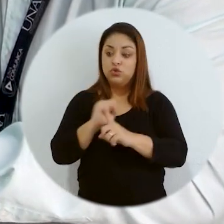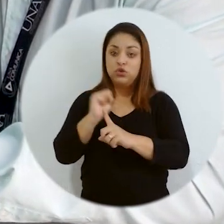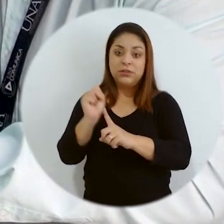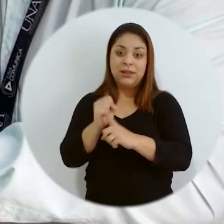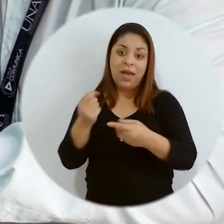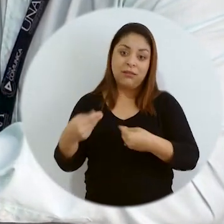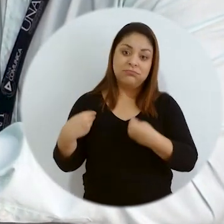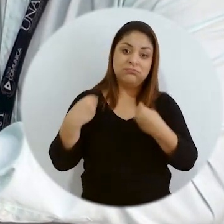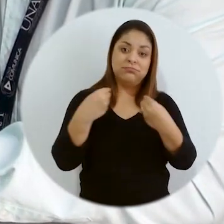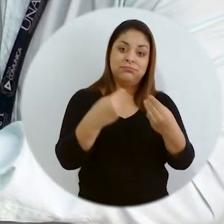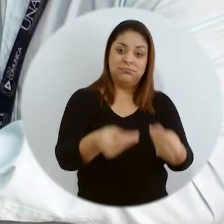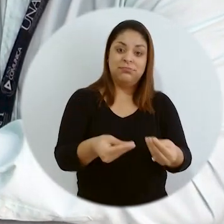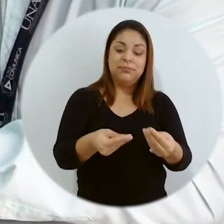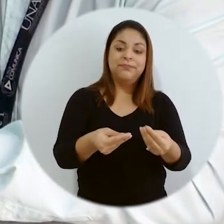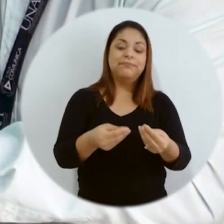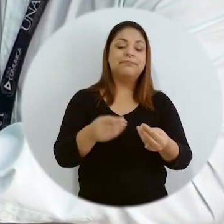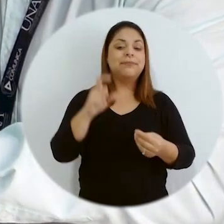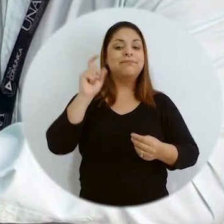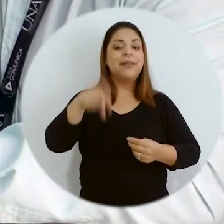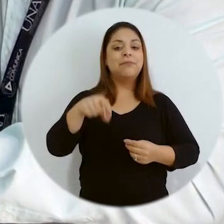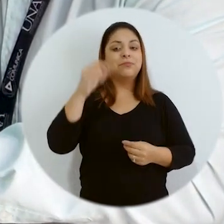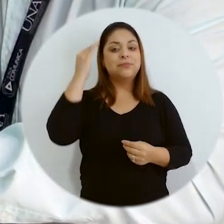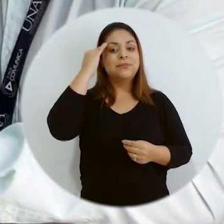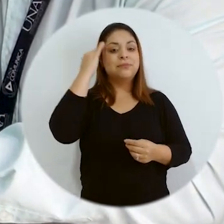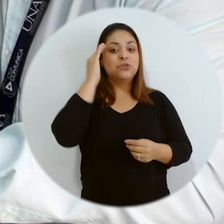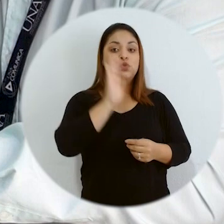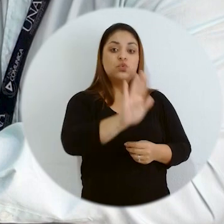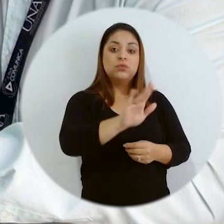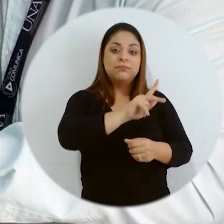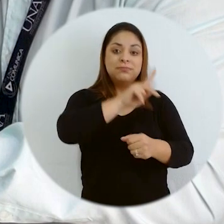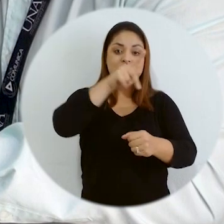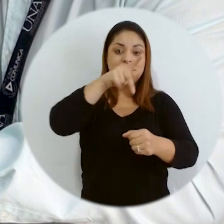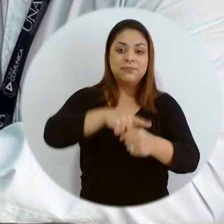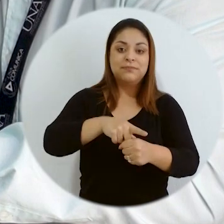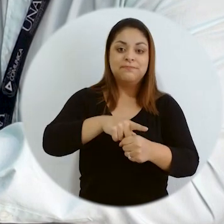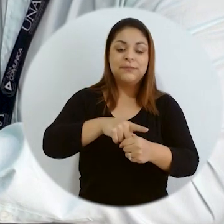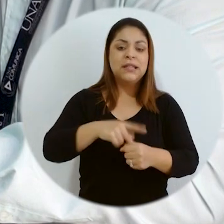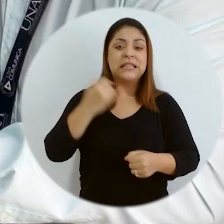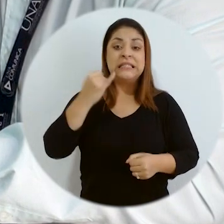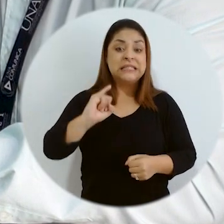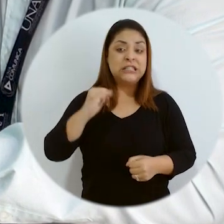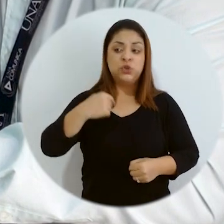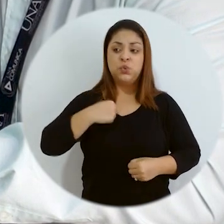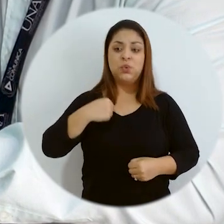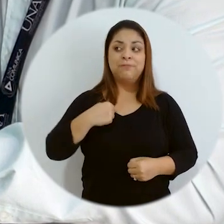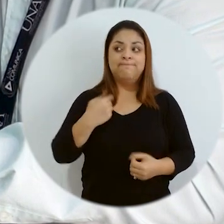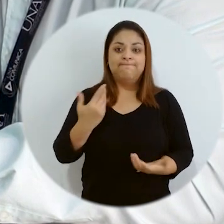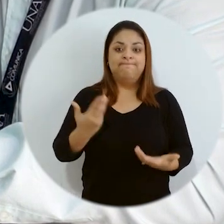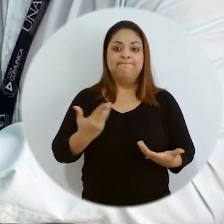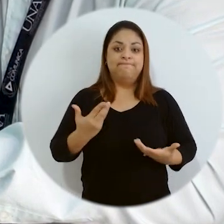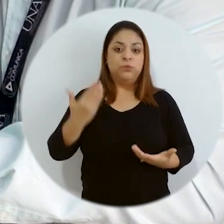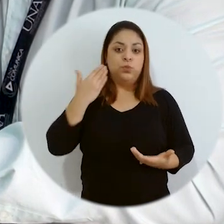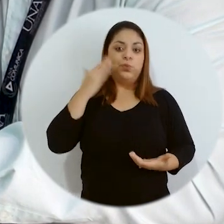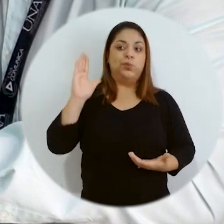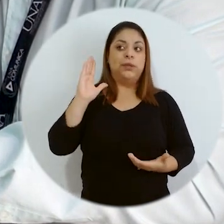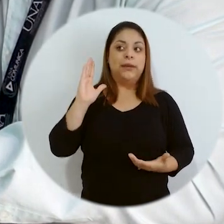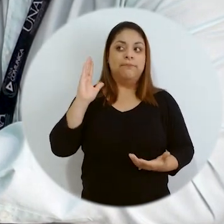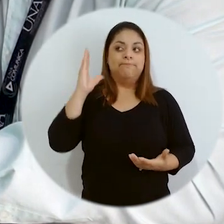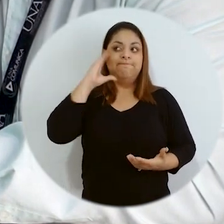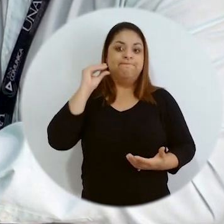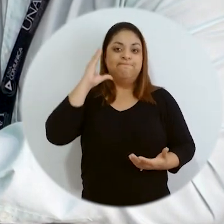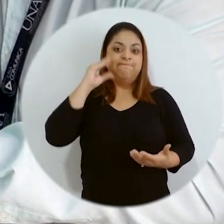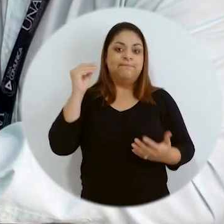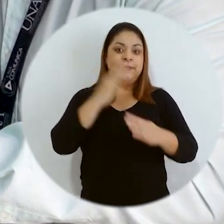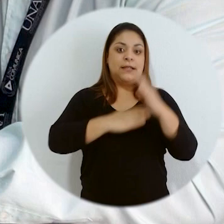sociedad se brindan, ¿verdad? Y también pues tomando en cuenta su participación. Si yo no soy experta en el tema de